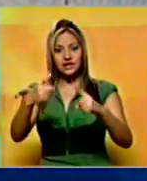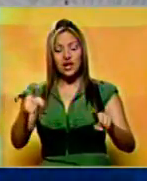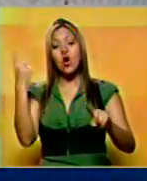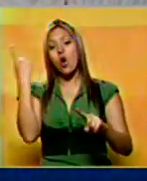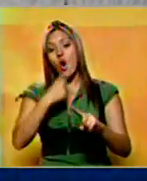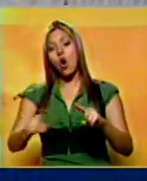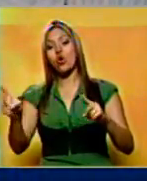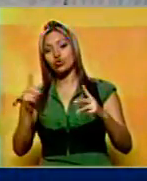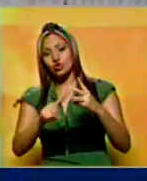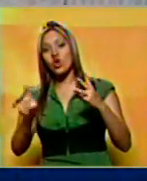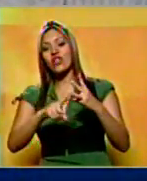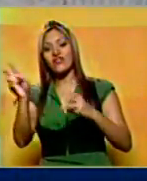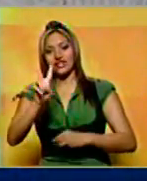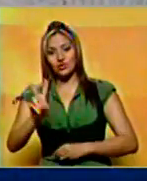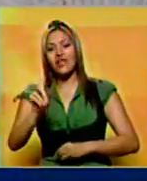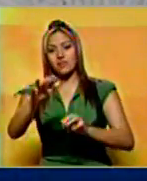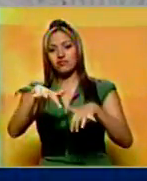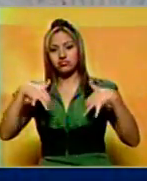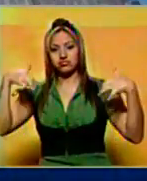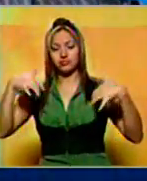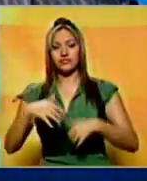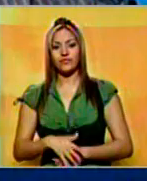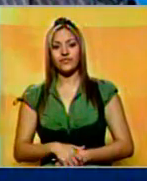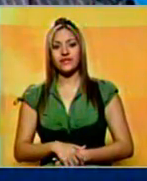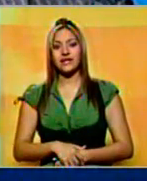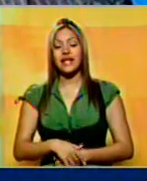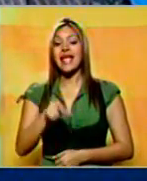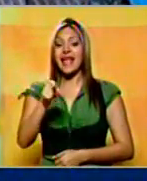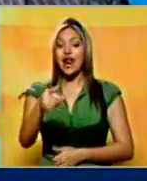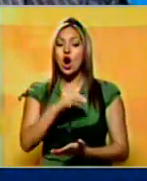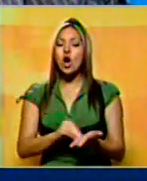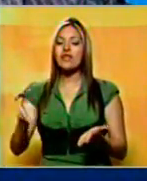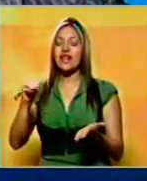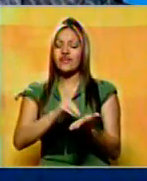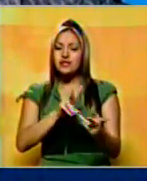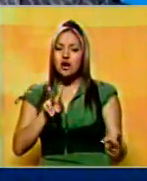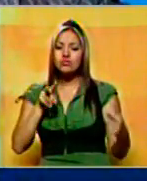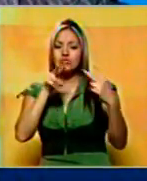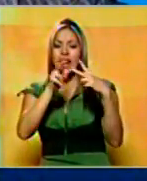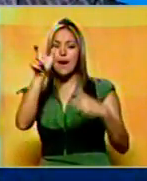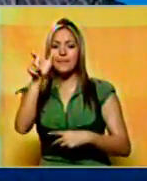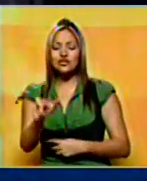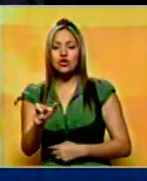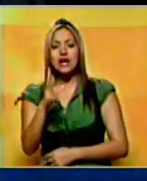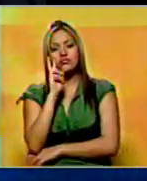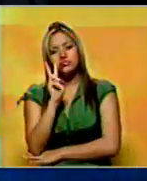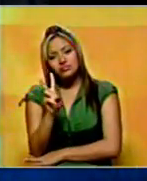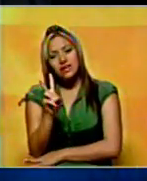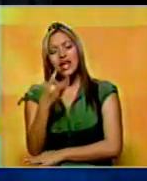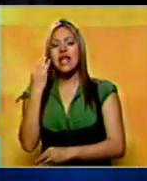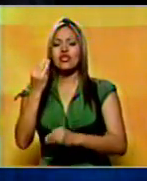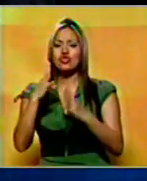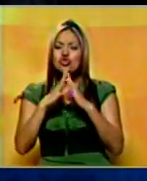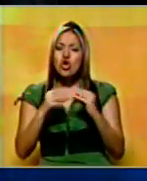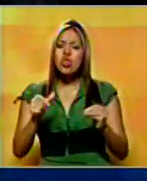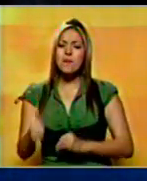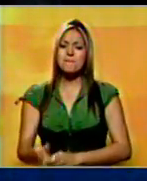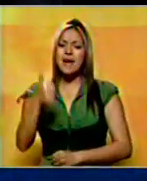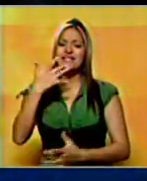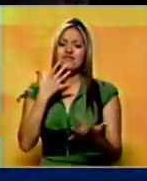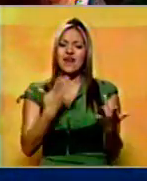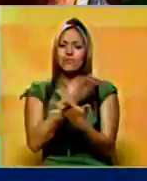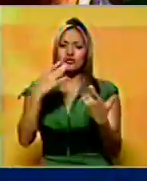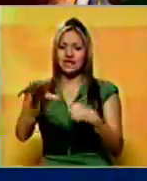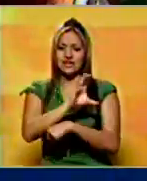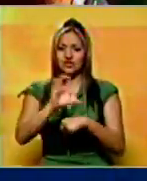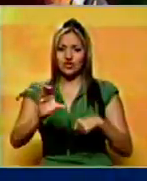Orquesta Sinfónica de Venezuela, en donde además de reencontrarse con su público, realizará un recorrido por sus más grandes